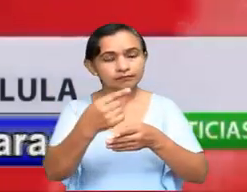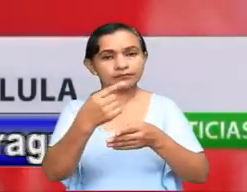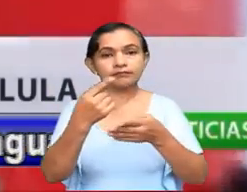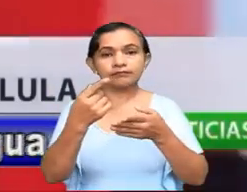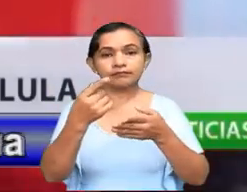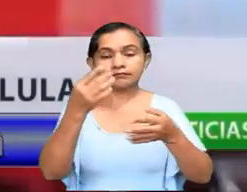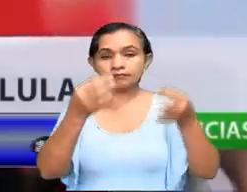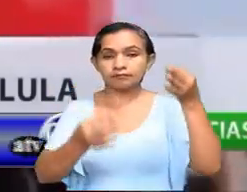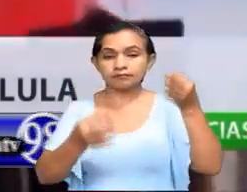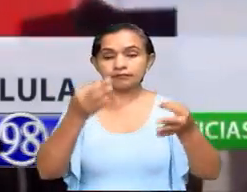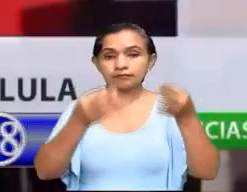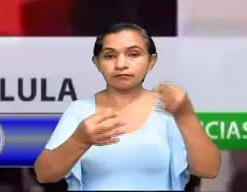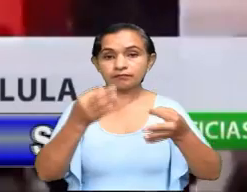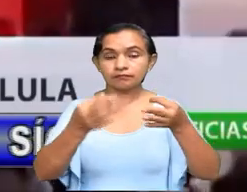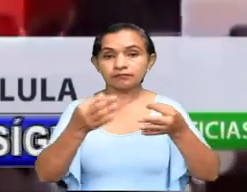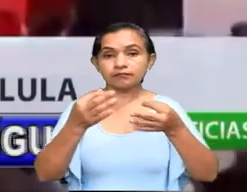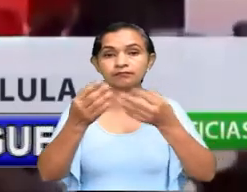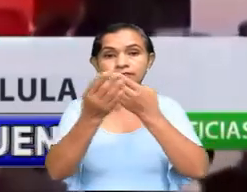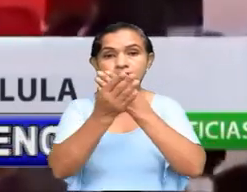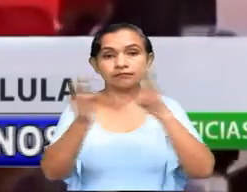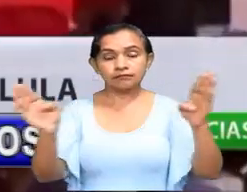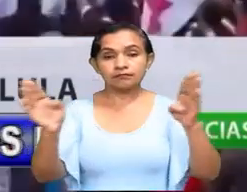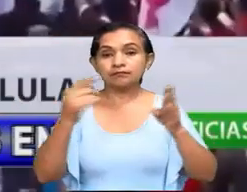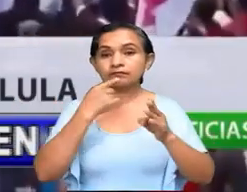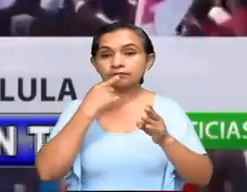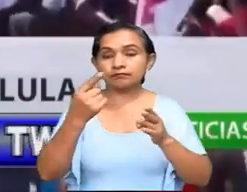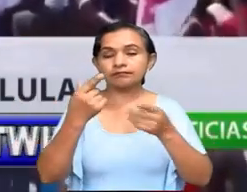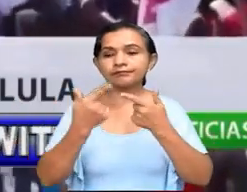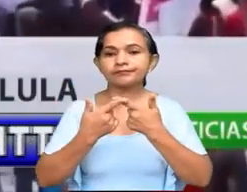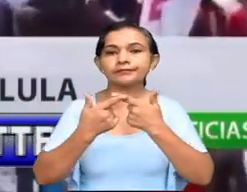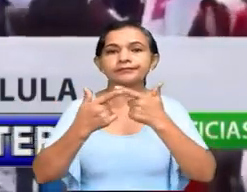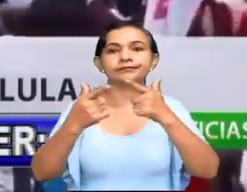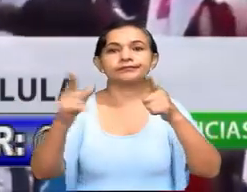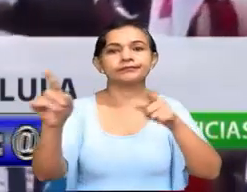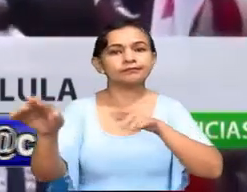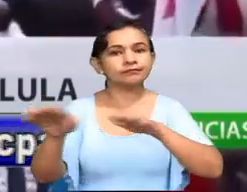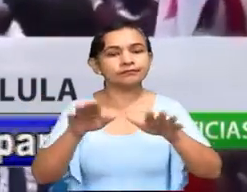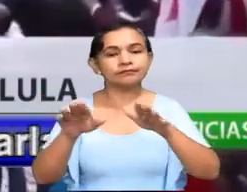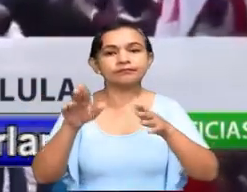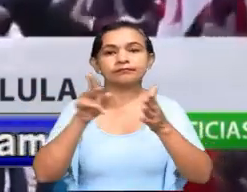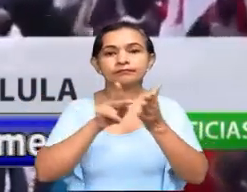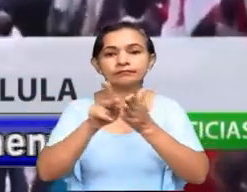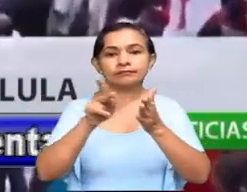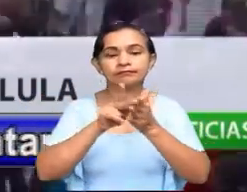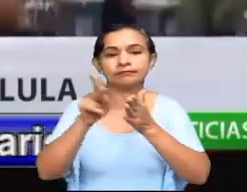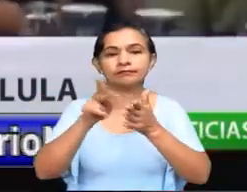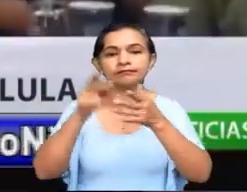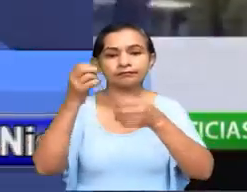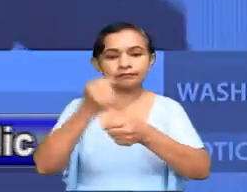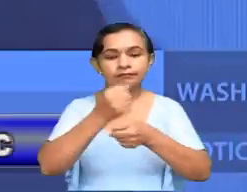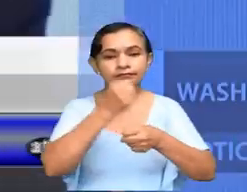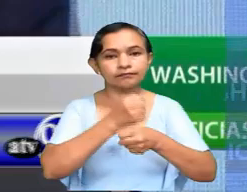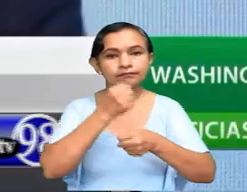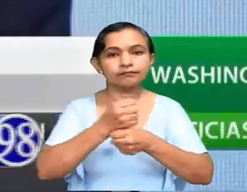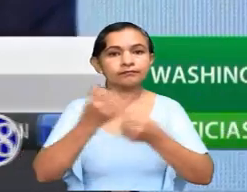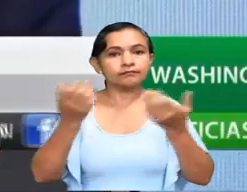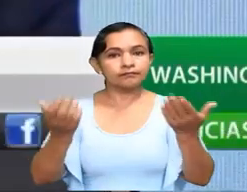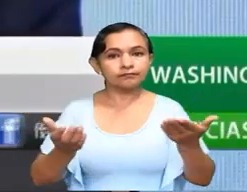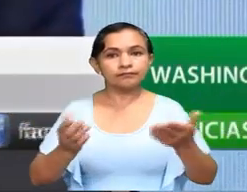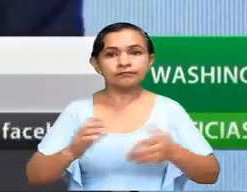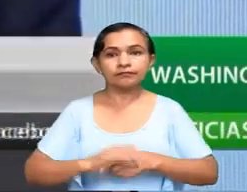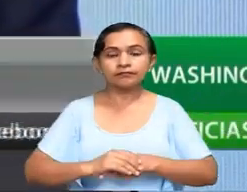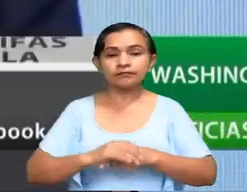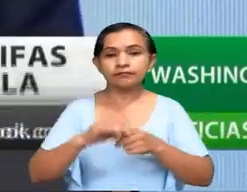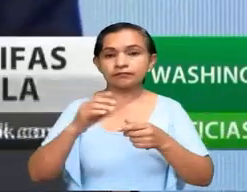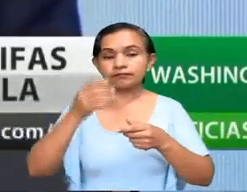el Tribunal Superior de Justicia del Brasil ha negado dejar en libertad al líder del Partido de los Trabajadores.